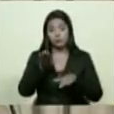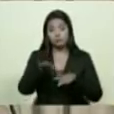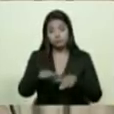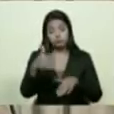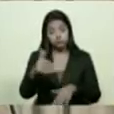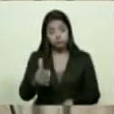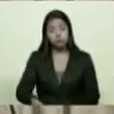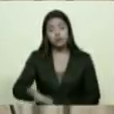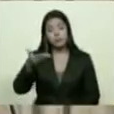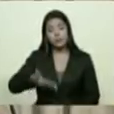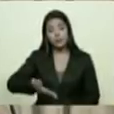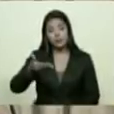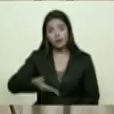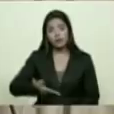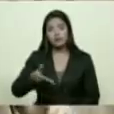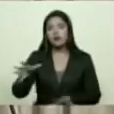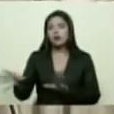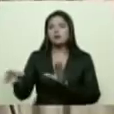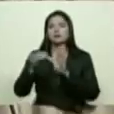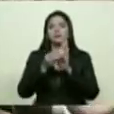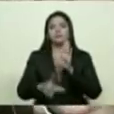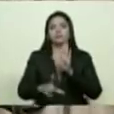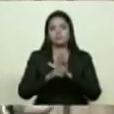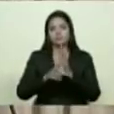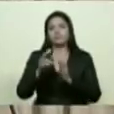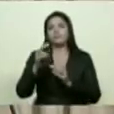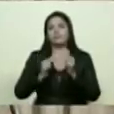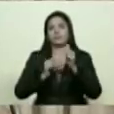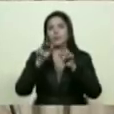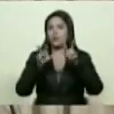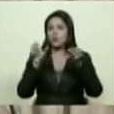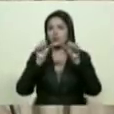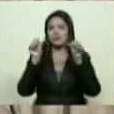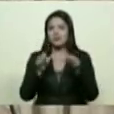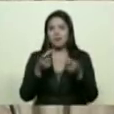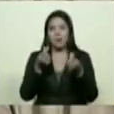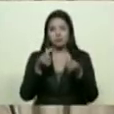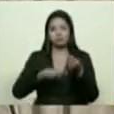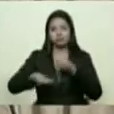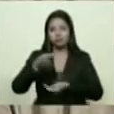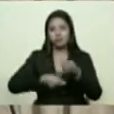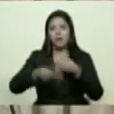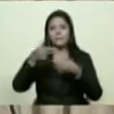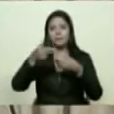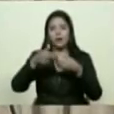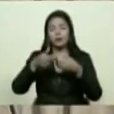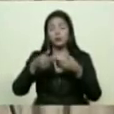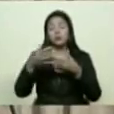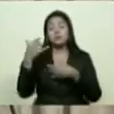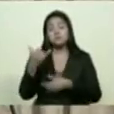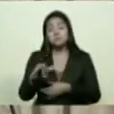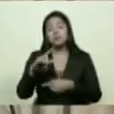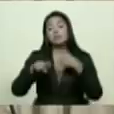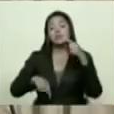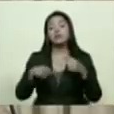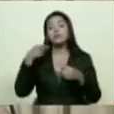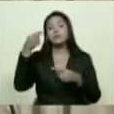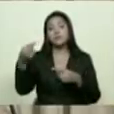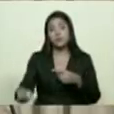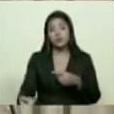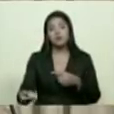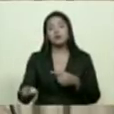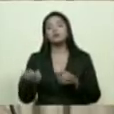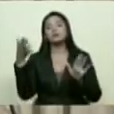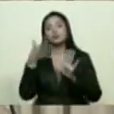firmes hacia la legalización y la construcción de este ecosistema, que vendrá acompañado posteriormente